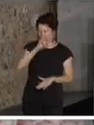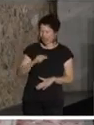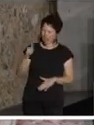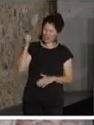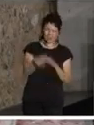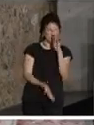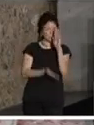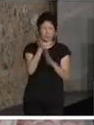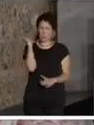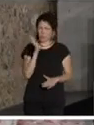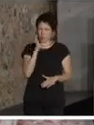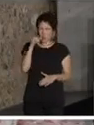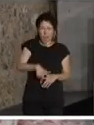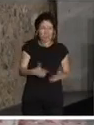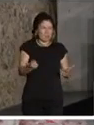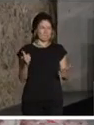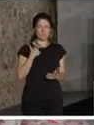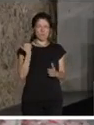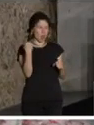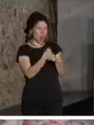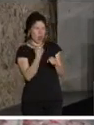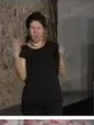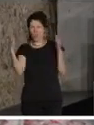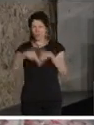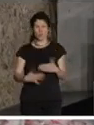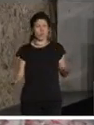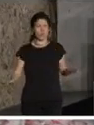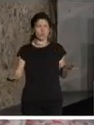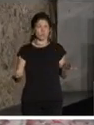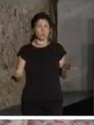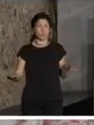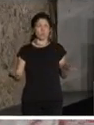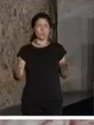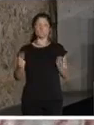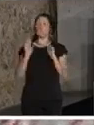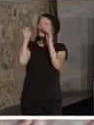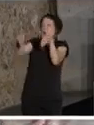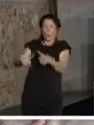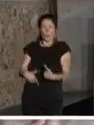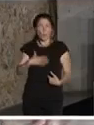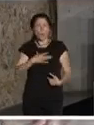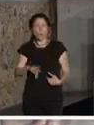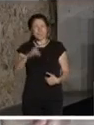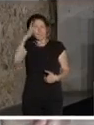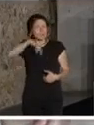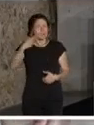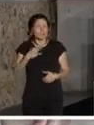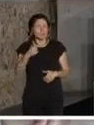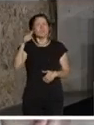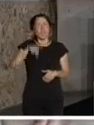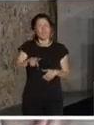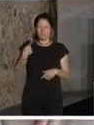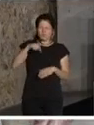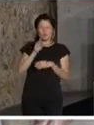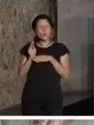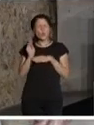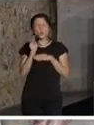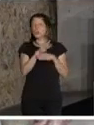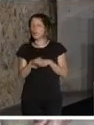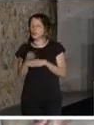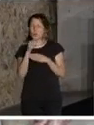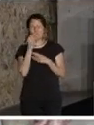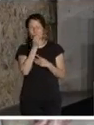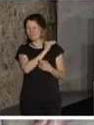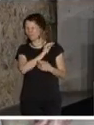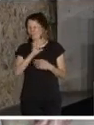años que tuvieron que emigrar porque aquí no había oportunidades puedan volver sabiendo que aquí los vamos a cuidar mejor que